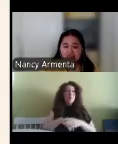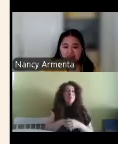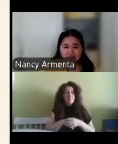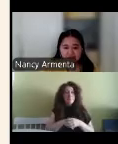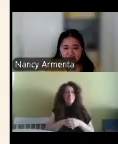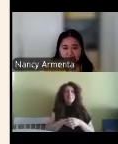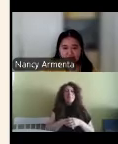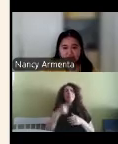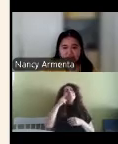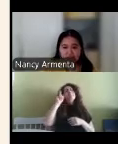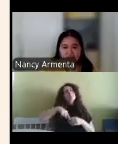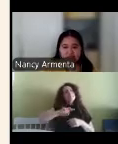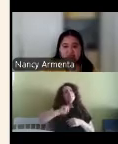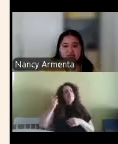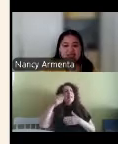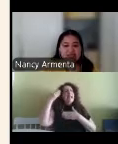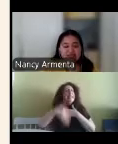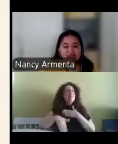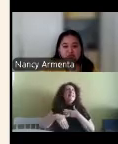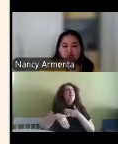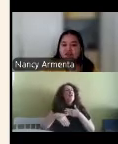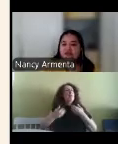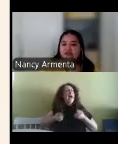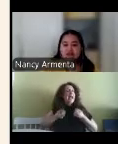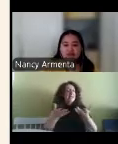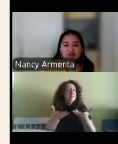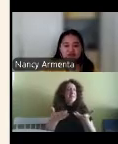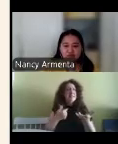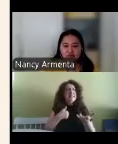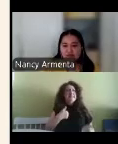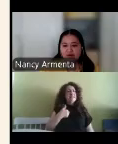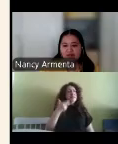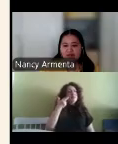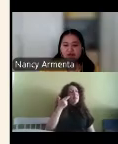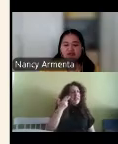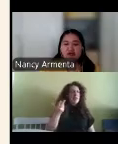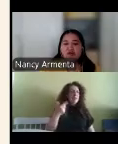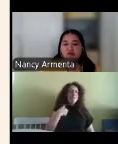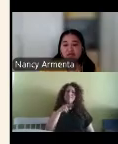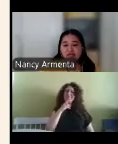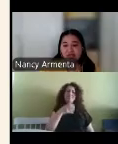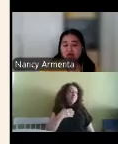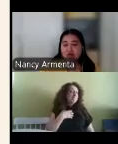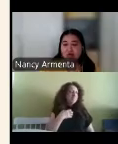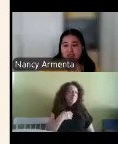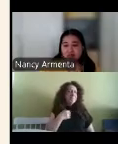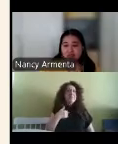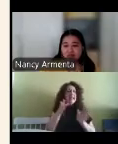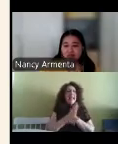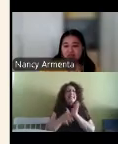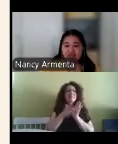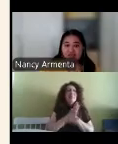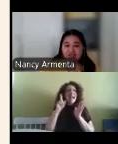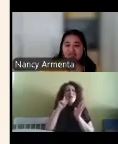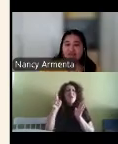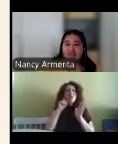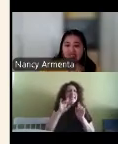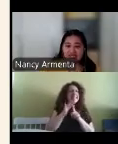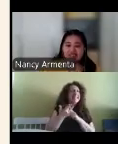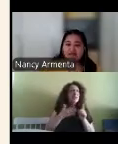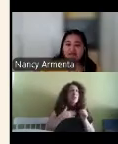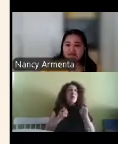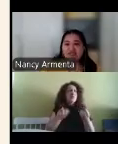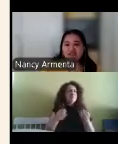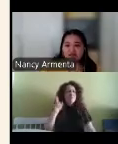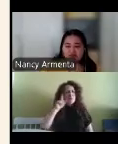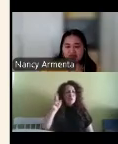esa limitación para expresarse. Tengo miedo, yo no puedo hablar, no sé cómo explicar mejor mi situación. Y entonces también llega